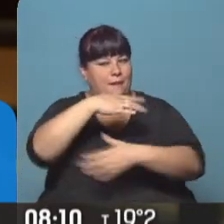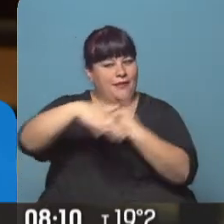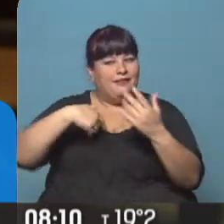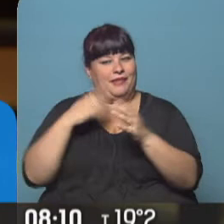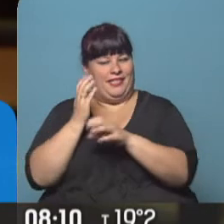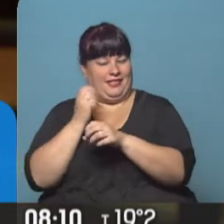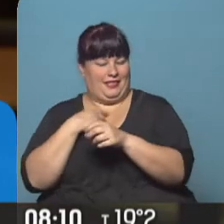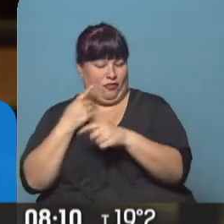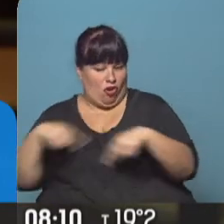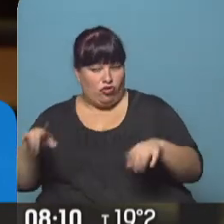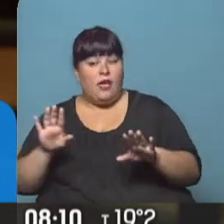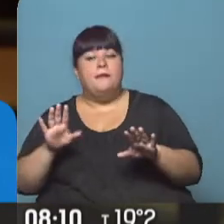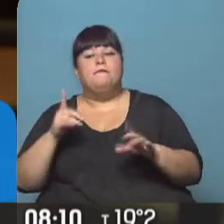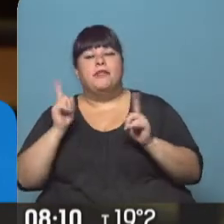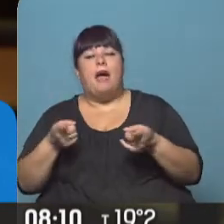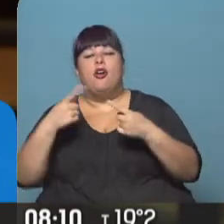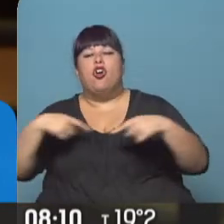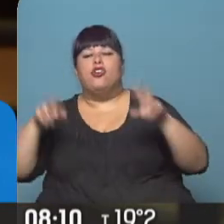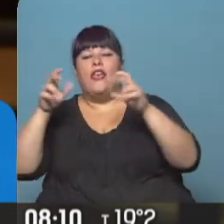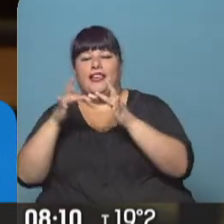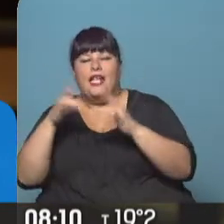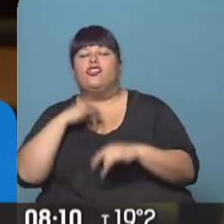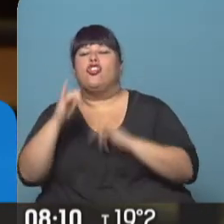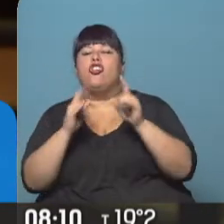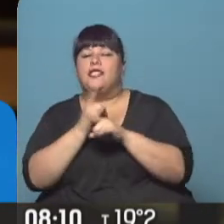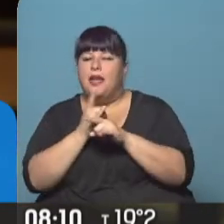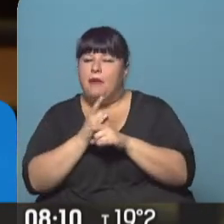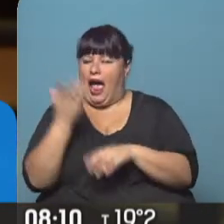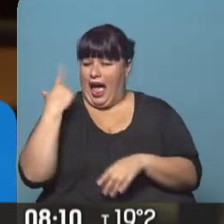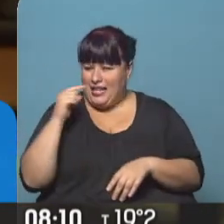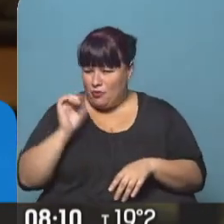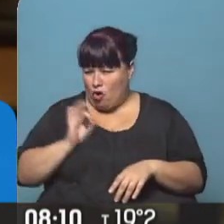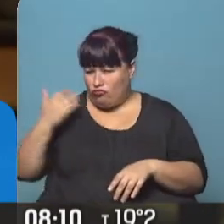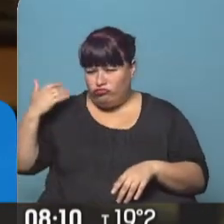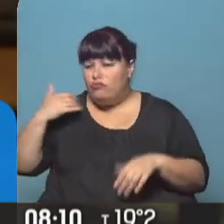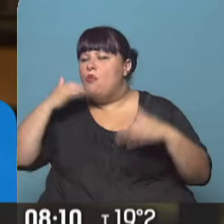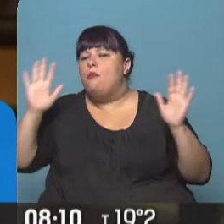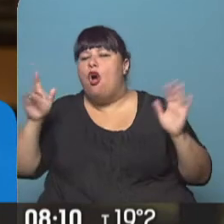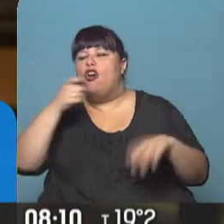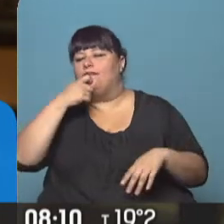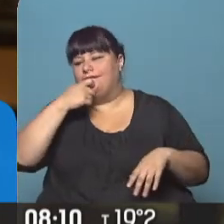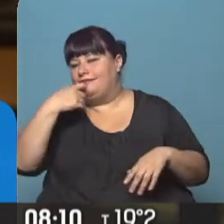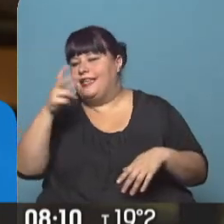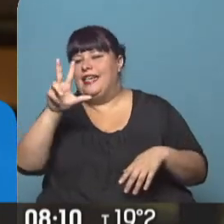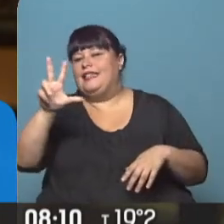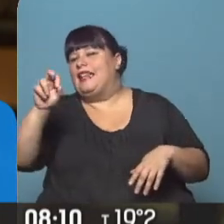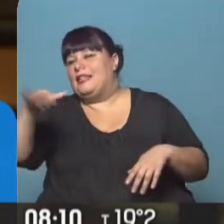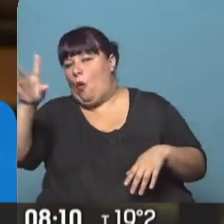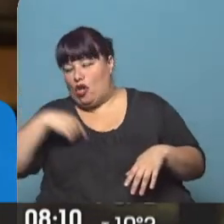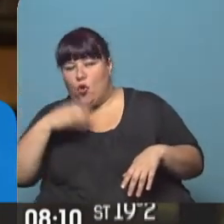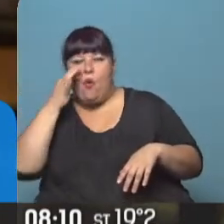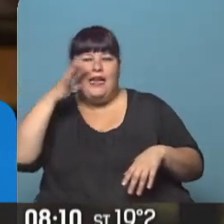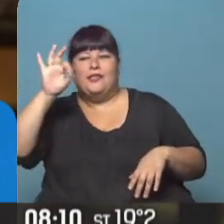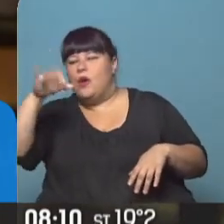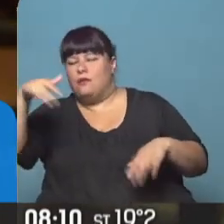de mis dominios, y el acceso a los contenidos. O sea, lo que yo siempre digo es, hasta hace muy poquitos años, no importa si tenés 30 y algo como yo, 40 y